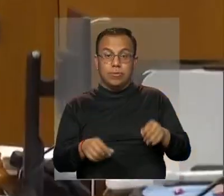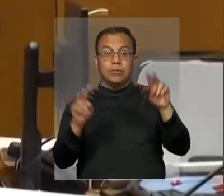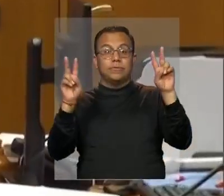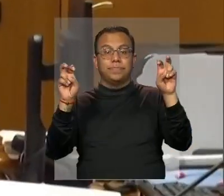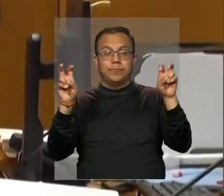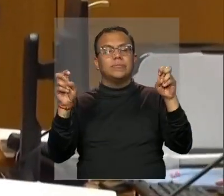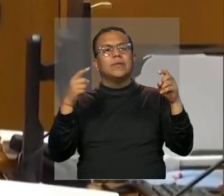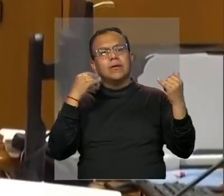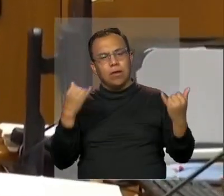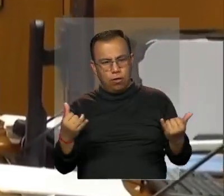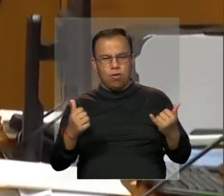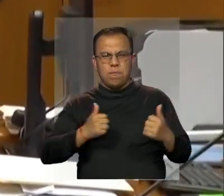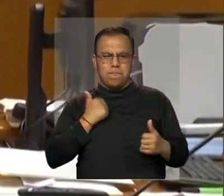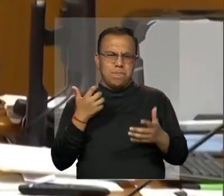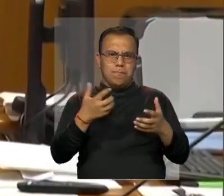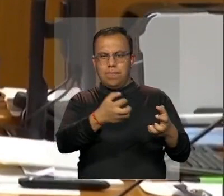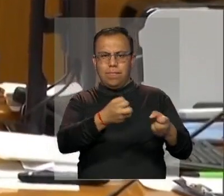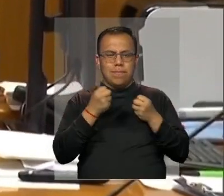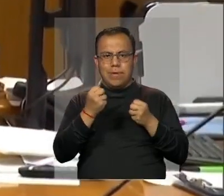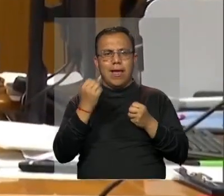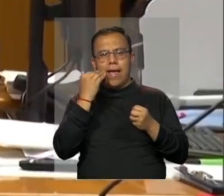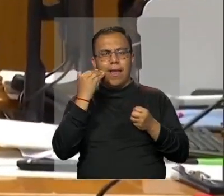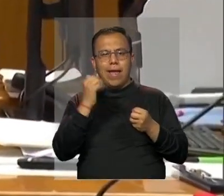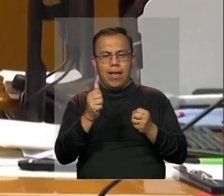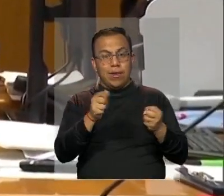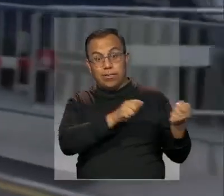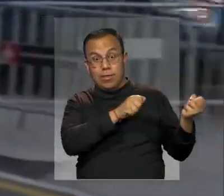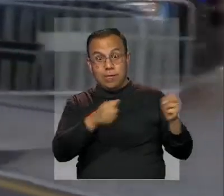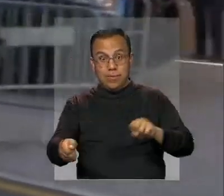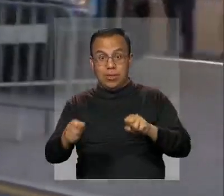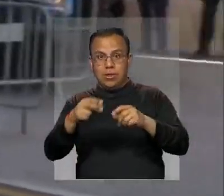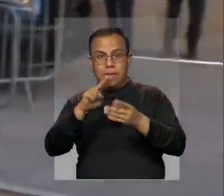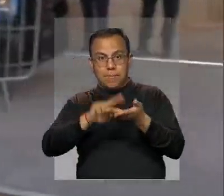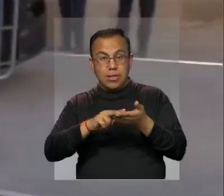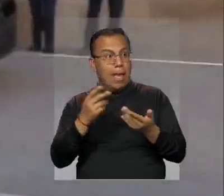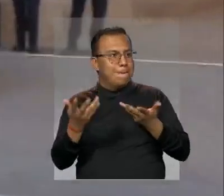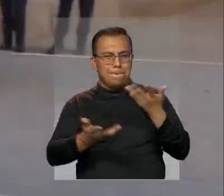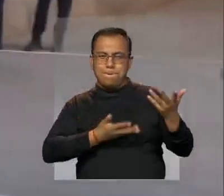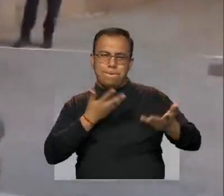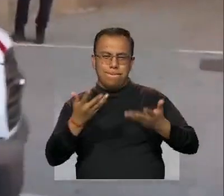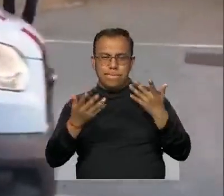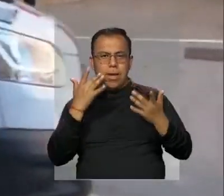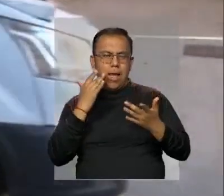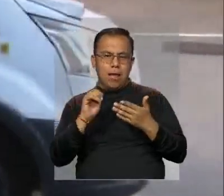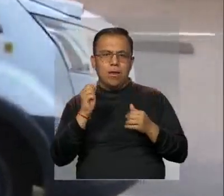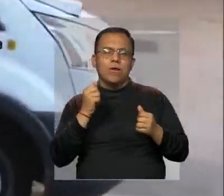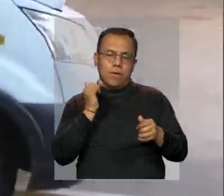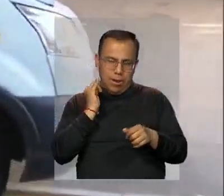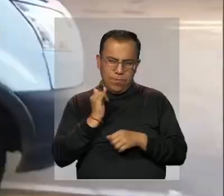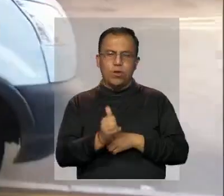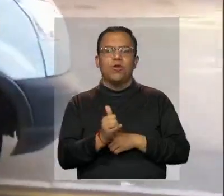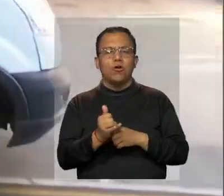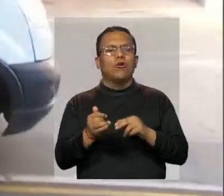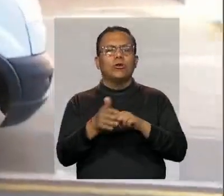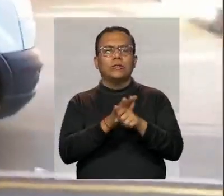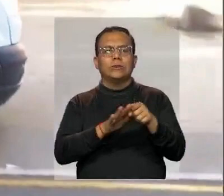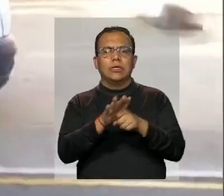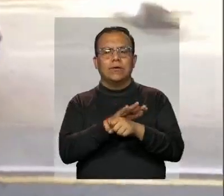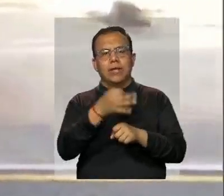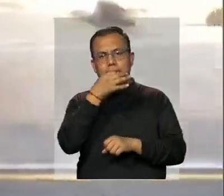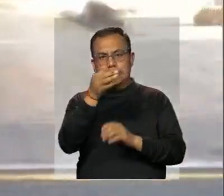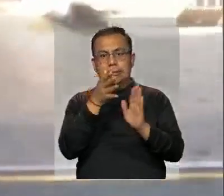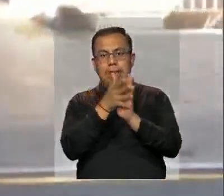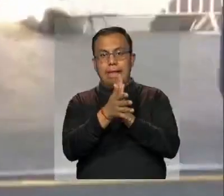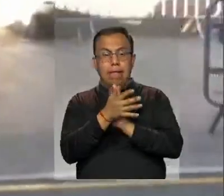comillas, cogió bruscamente a la mujer, la tiró al suelo impidiendo que se pudiera mover, la violó pese a que la denunciante